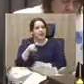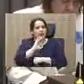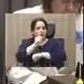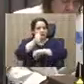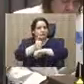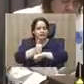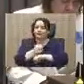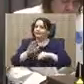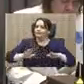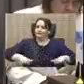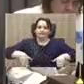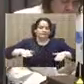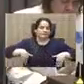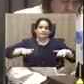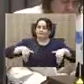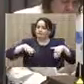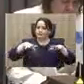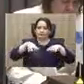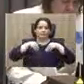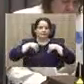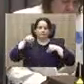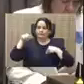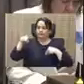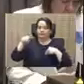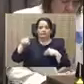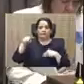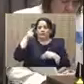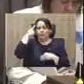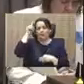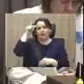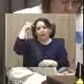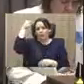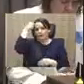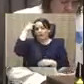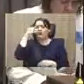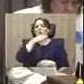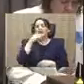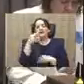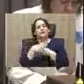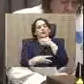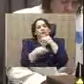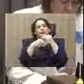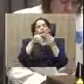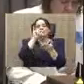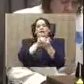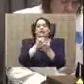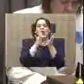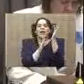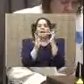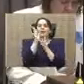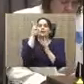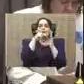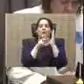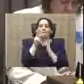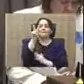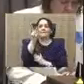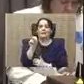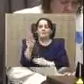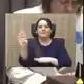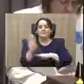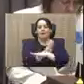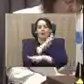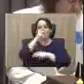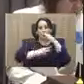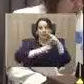el gobierno. Sumémosle a eso que en abril del 2020, el Banco Mundial aprueba el financiamiento